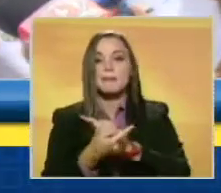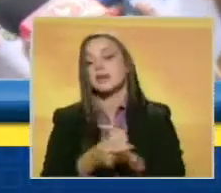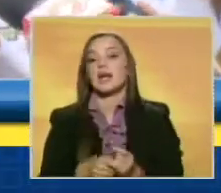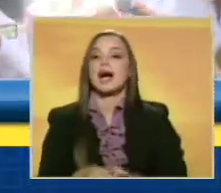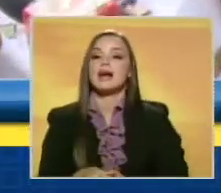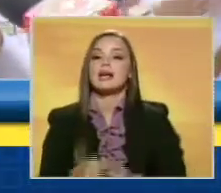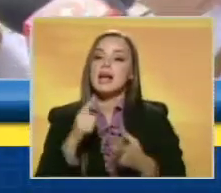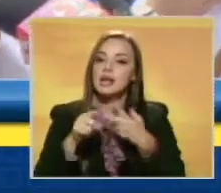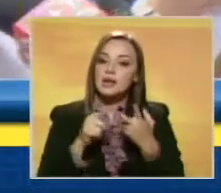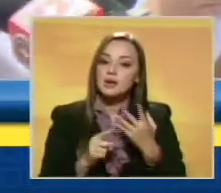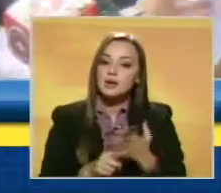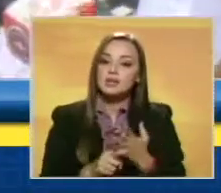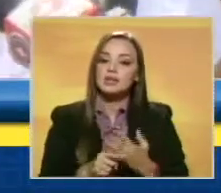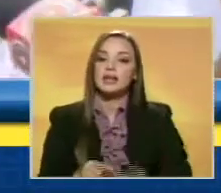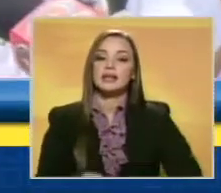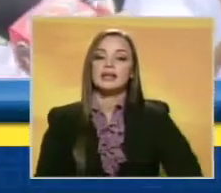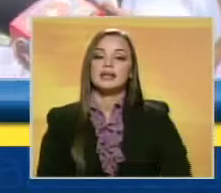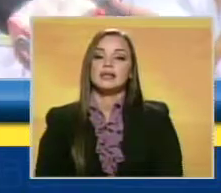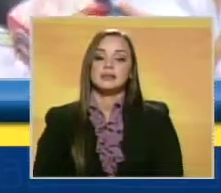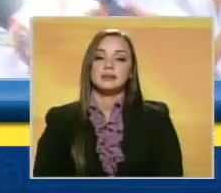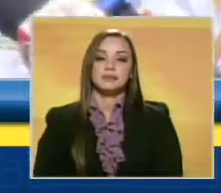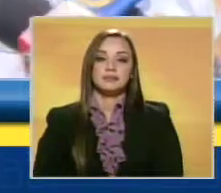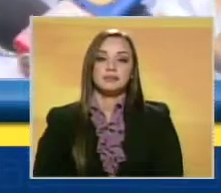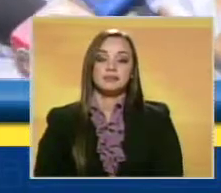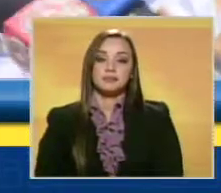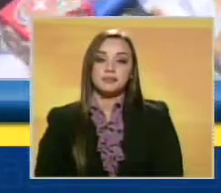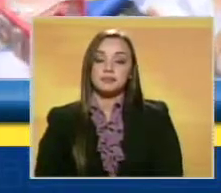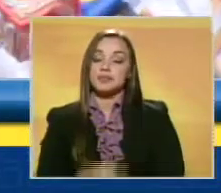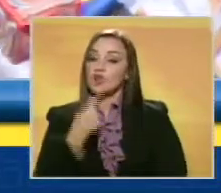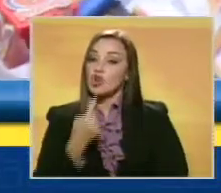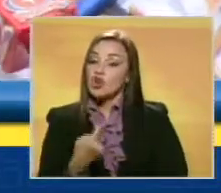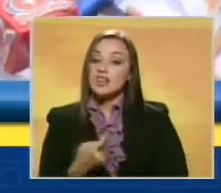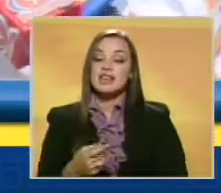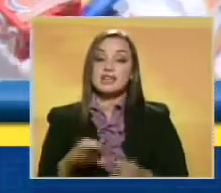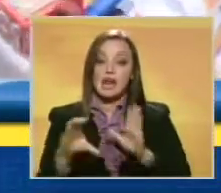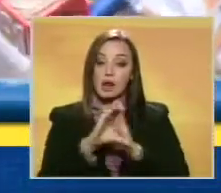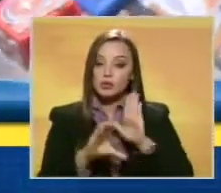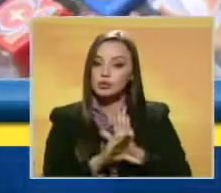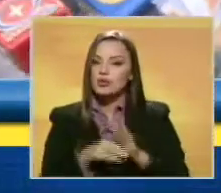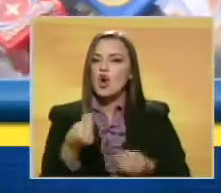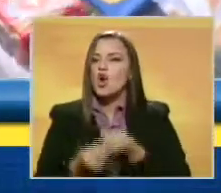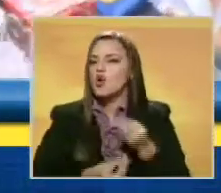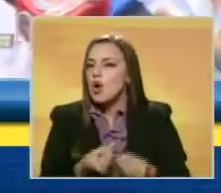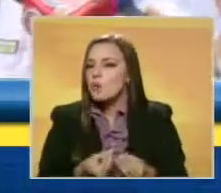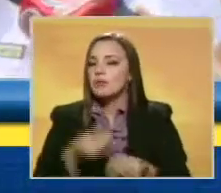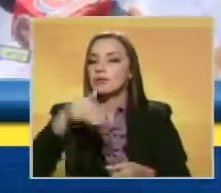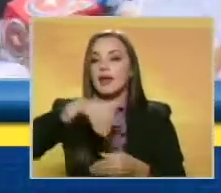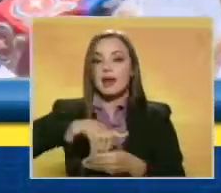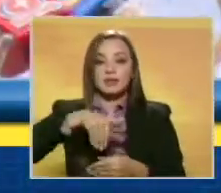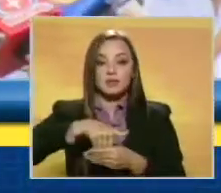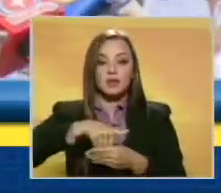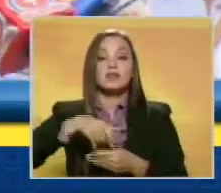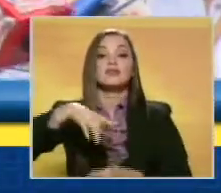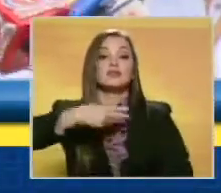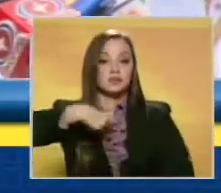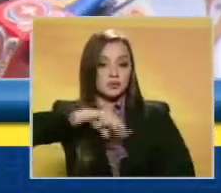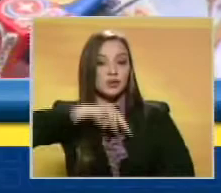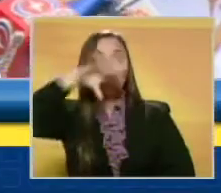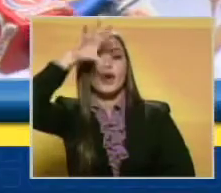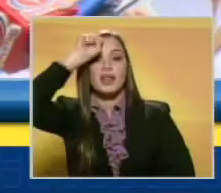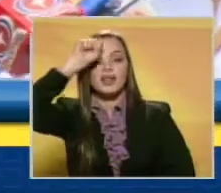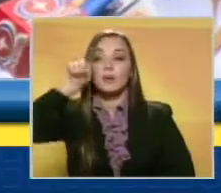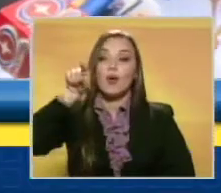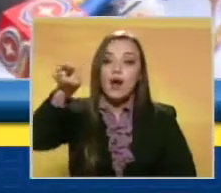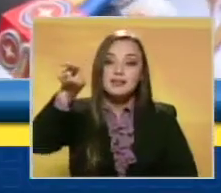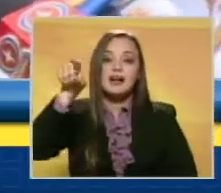país, el único mecanismo que tenemos a la mano, constitucional y democrático, son las elecciones. Y nosotros entendemos que desde esa Asamblea